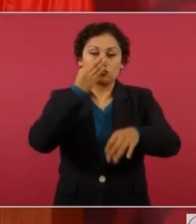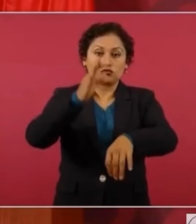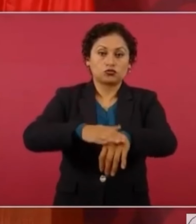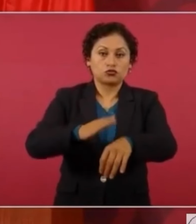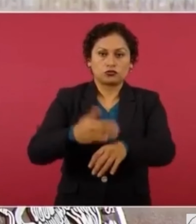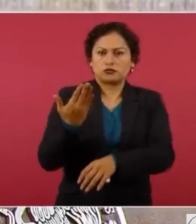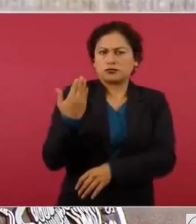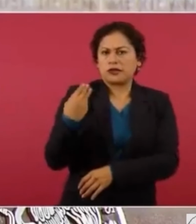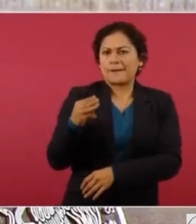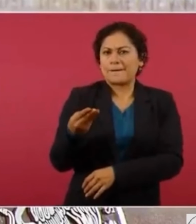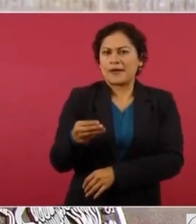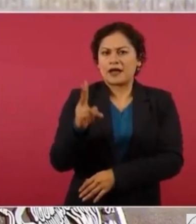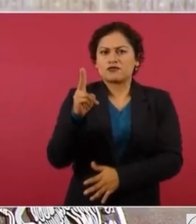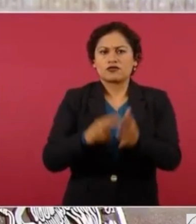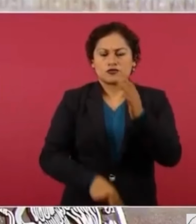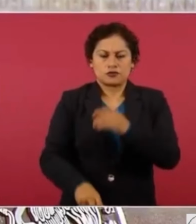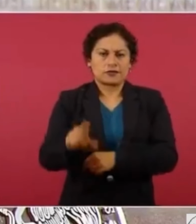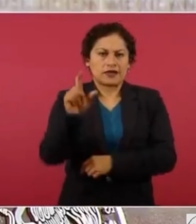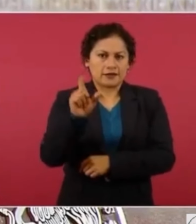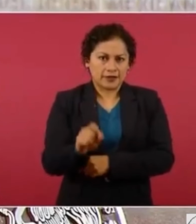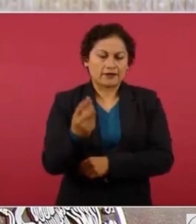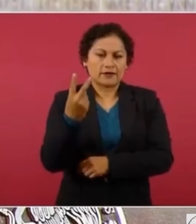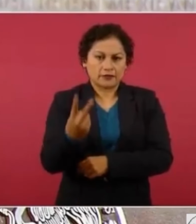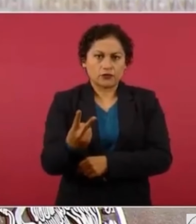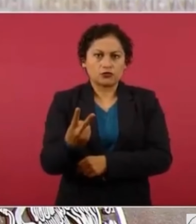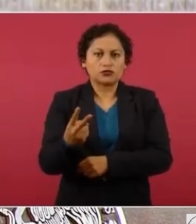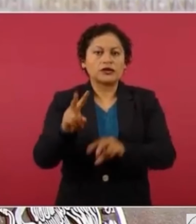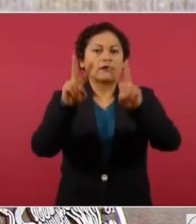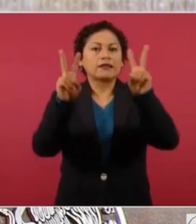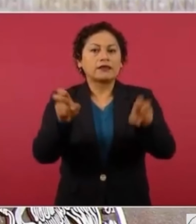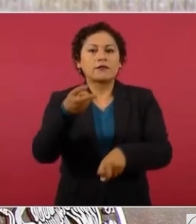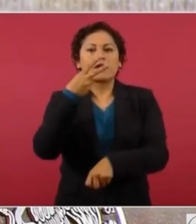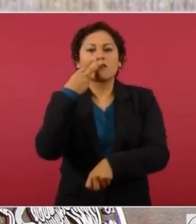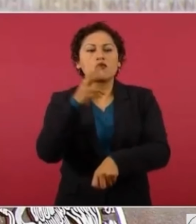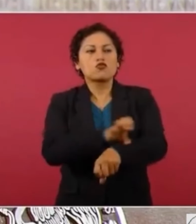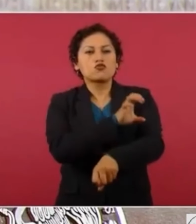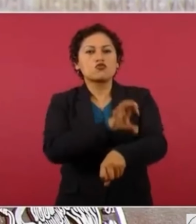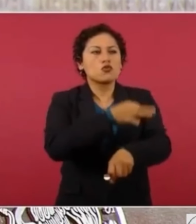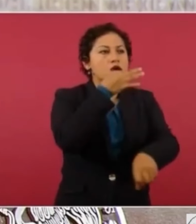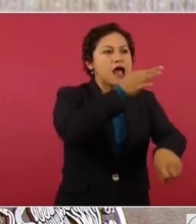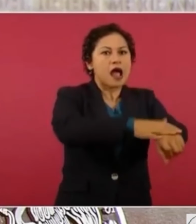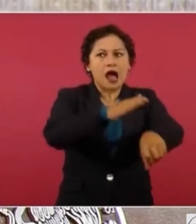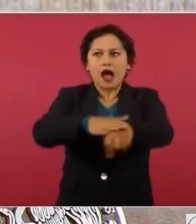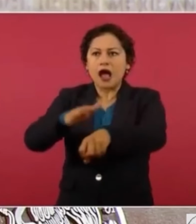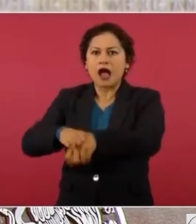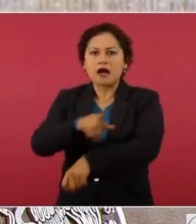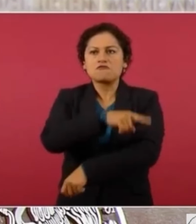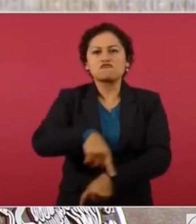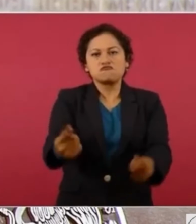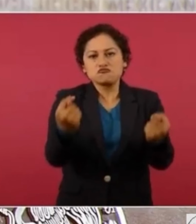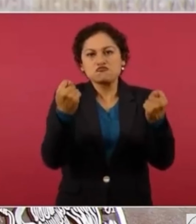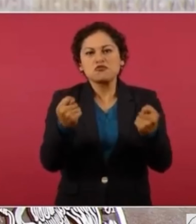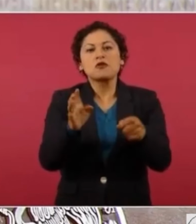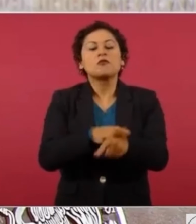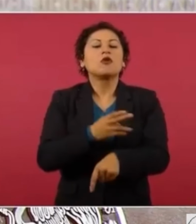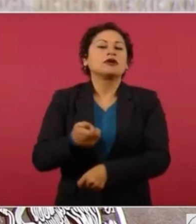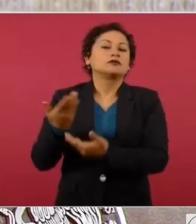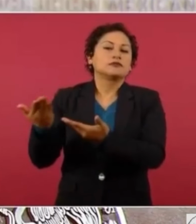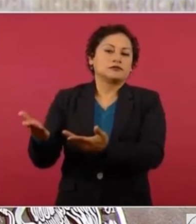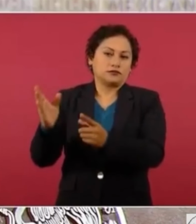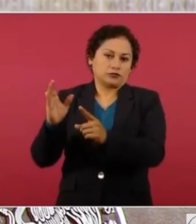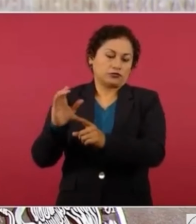año, para el uso de vapeadores, pues no se ha hecho caso. Por lo cual el comisionado doctor Alejandro